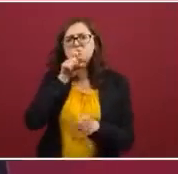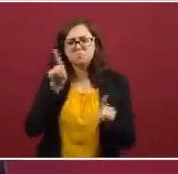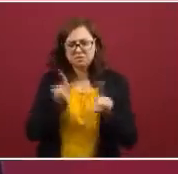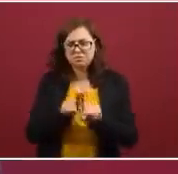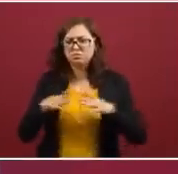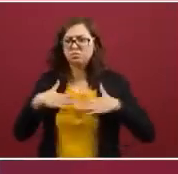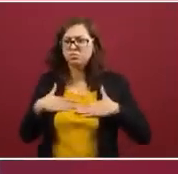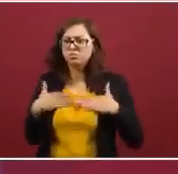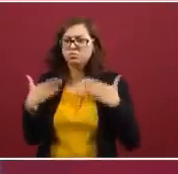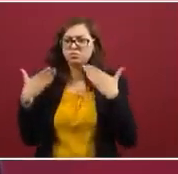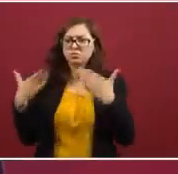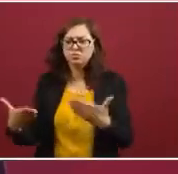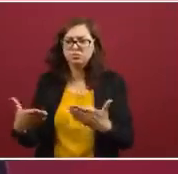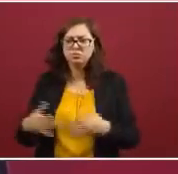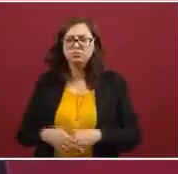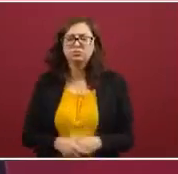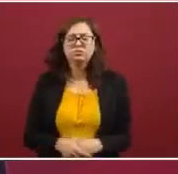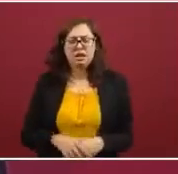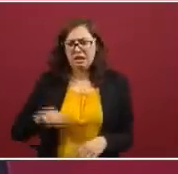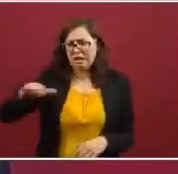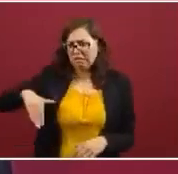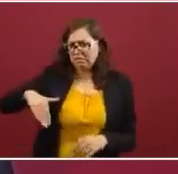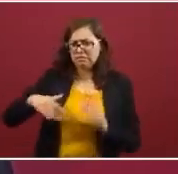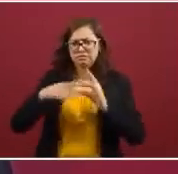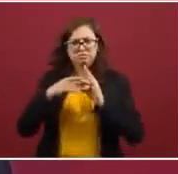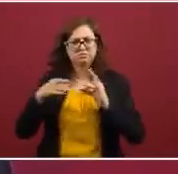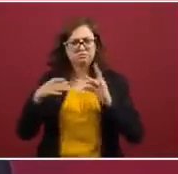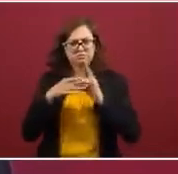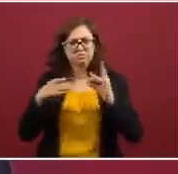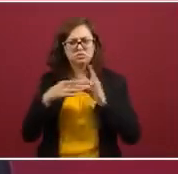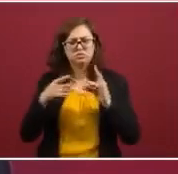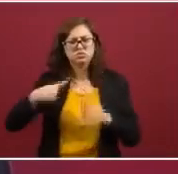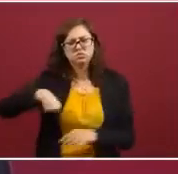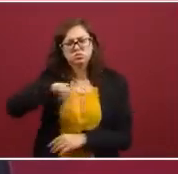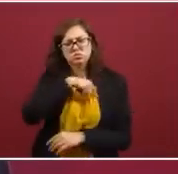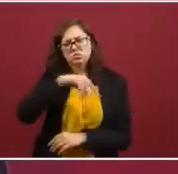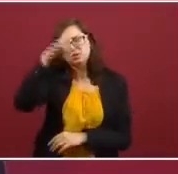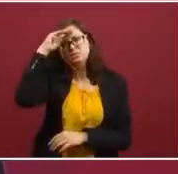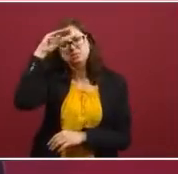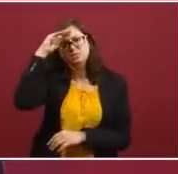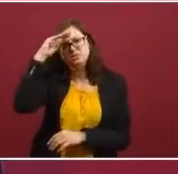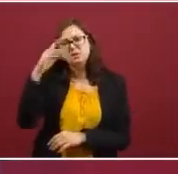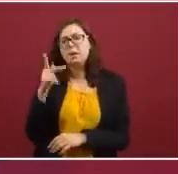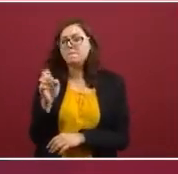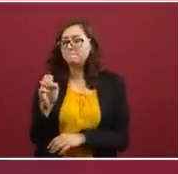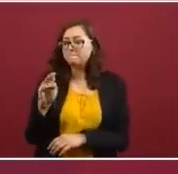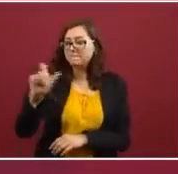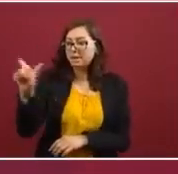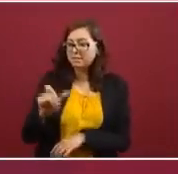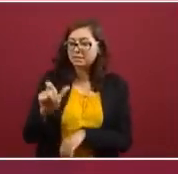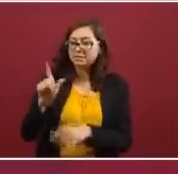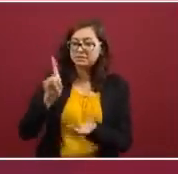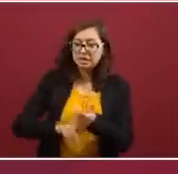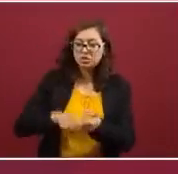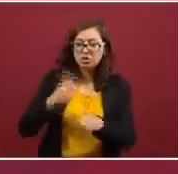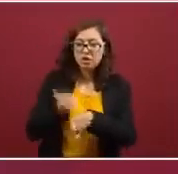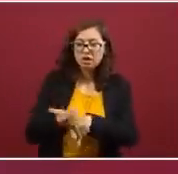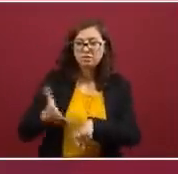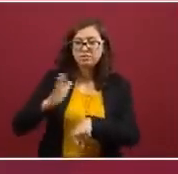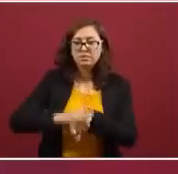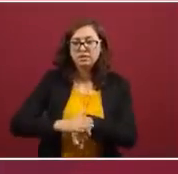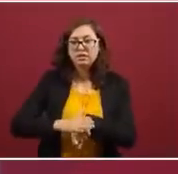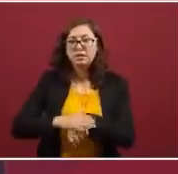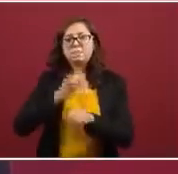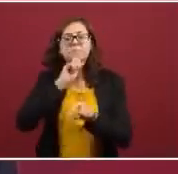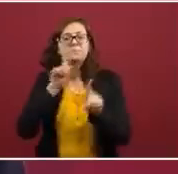comenté en mis palabras, creemos que tanto la administración de Pemex como la Secretaría